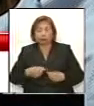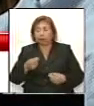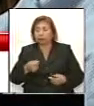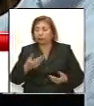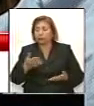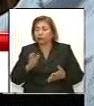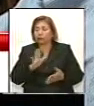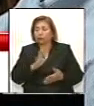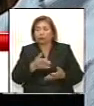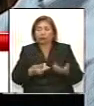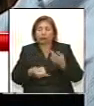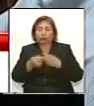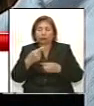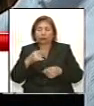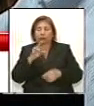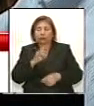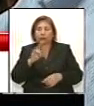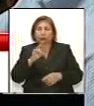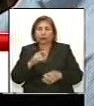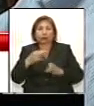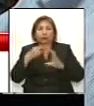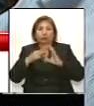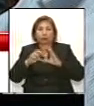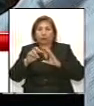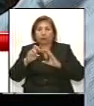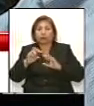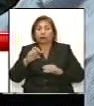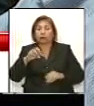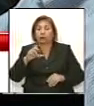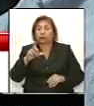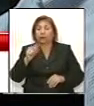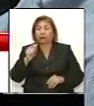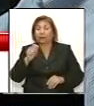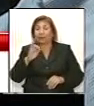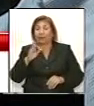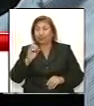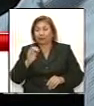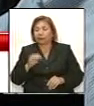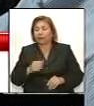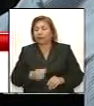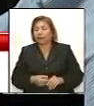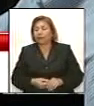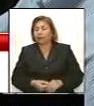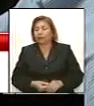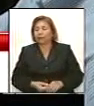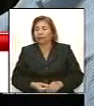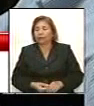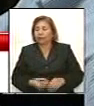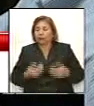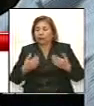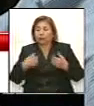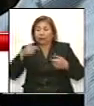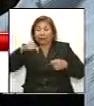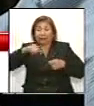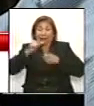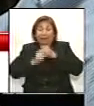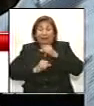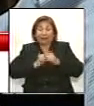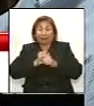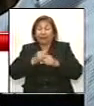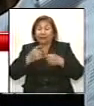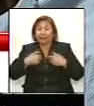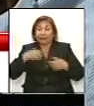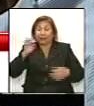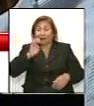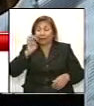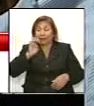a los usuarios que vienen utilizando la plataforma. En este año hemos tenido en